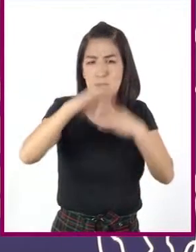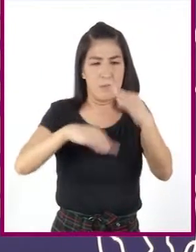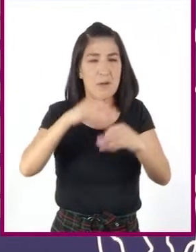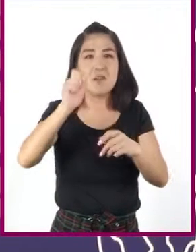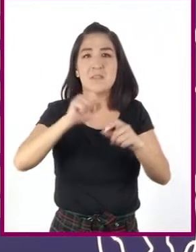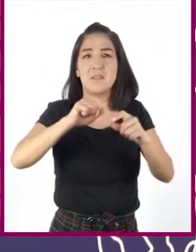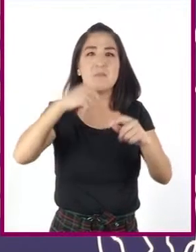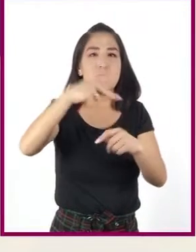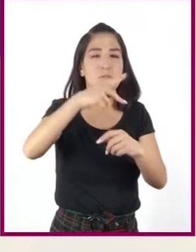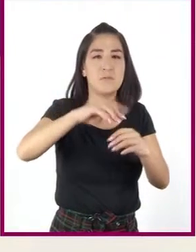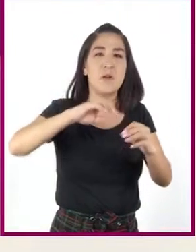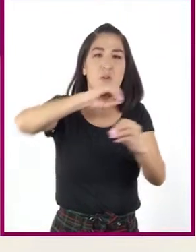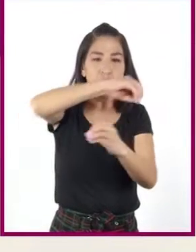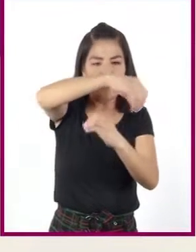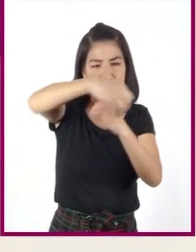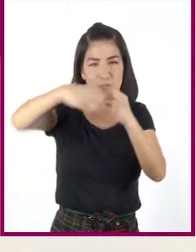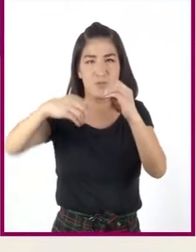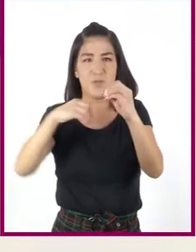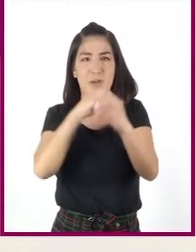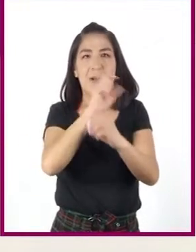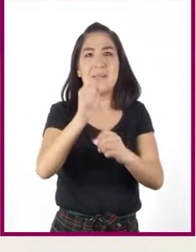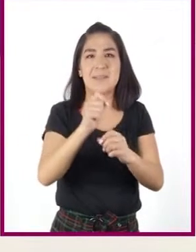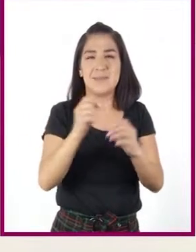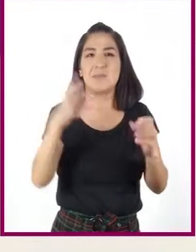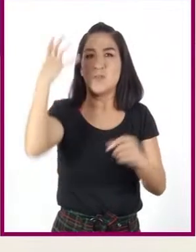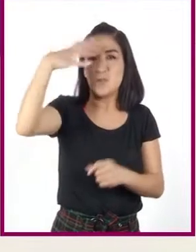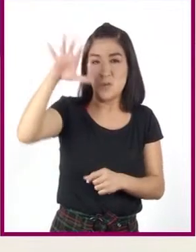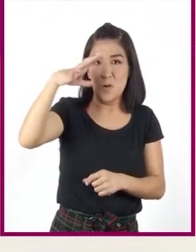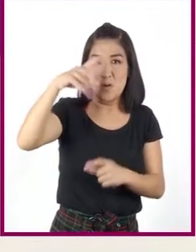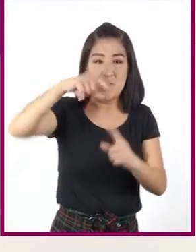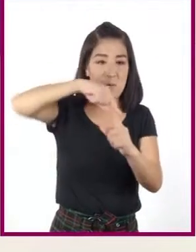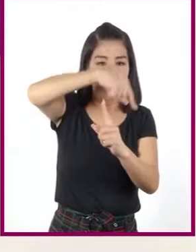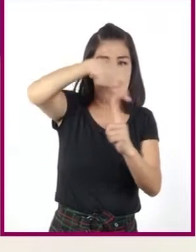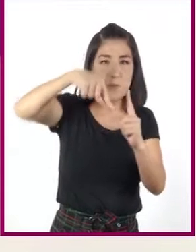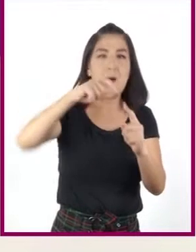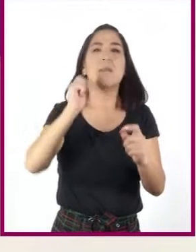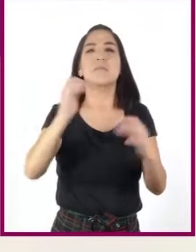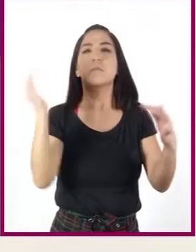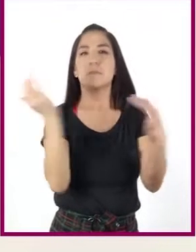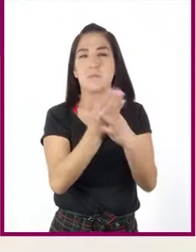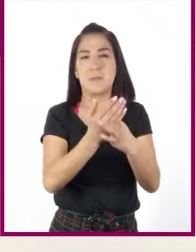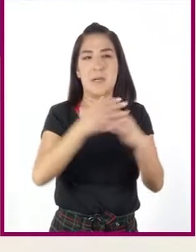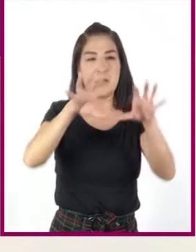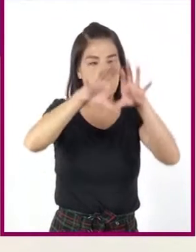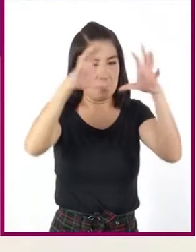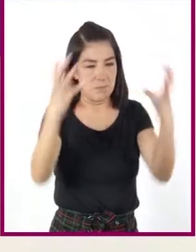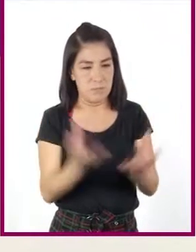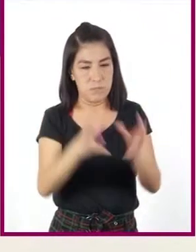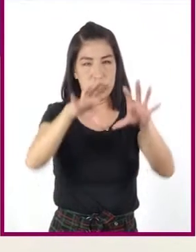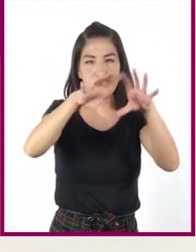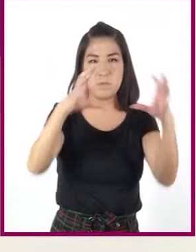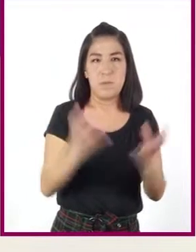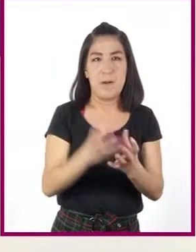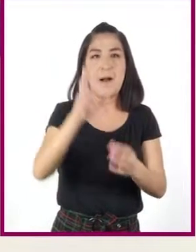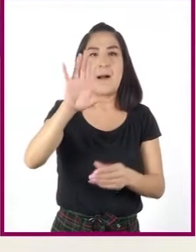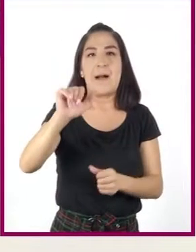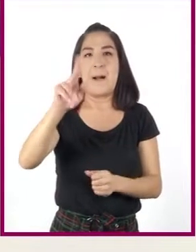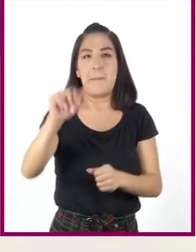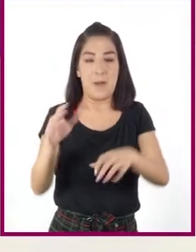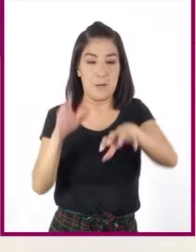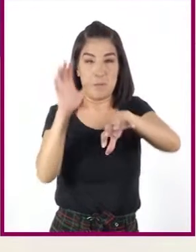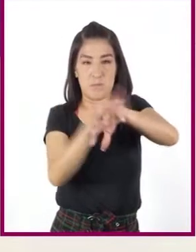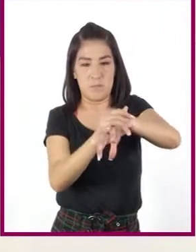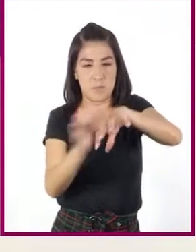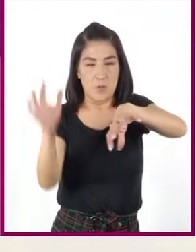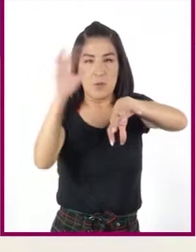celestes cuentan con una. La atmósfera terrestre está dividida por capas y estas disminuyen la cantidad de